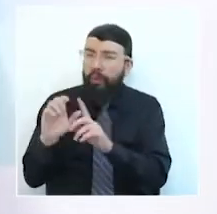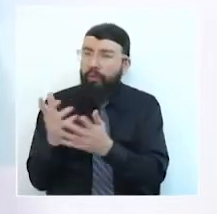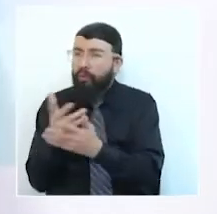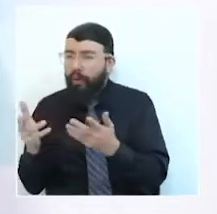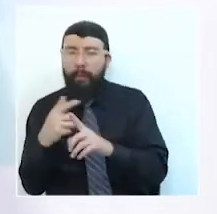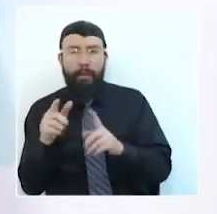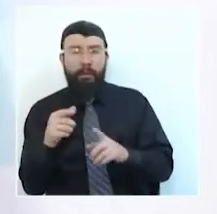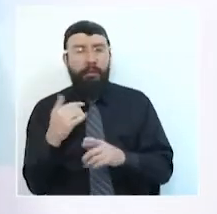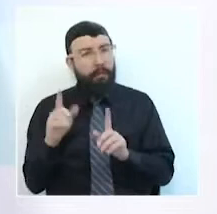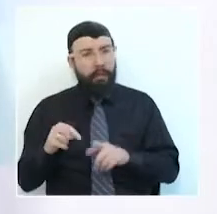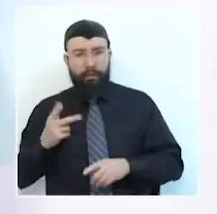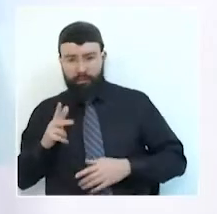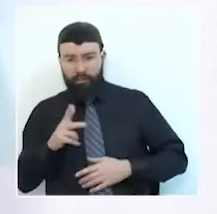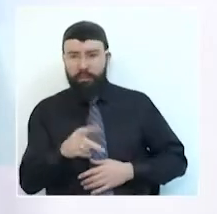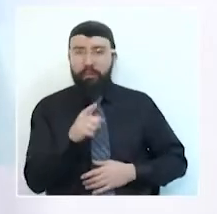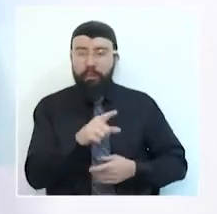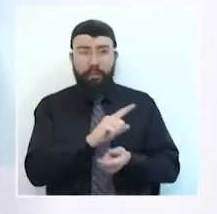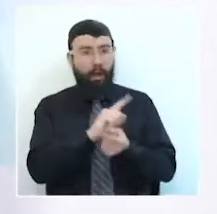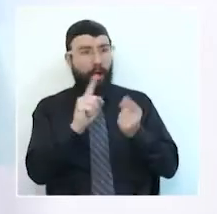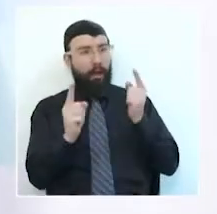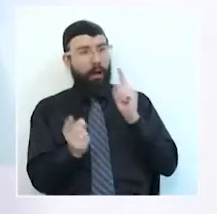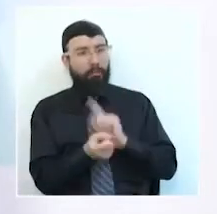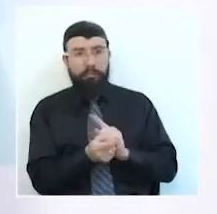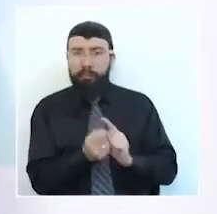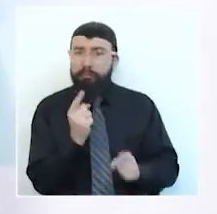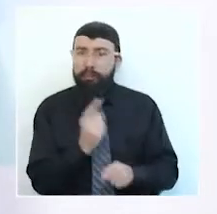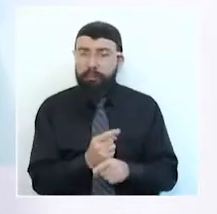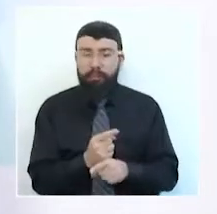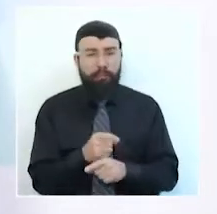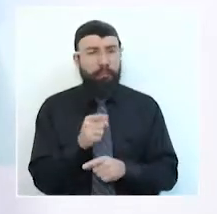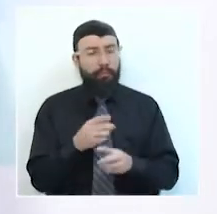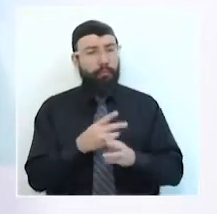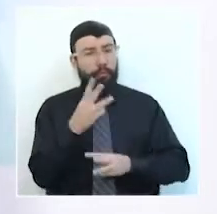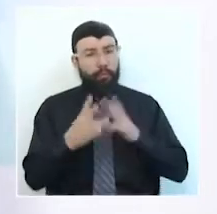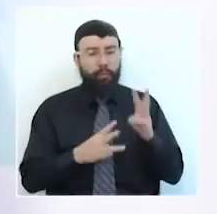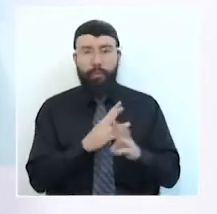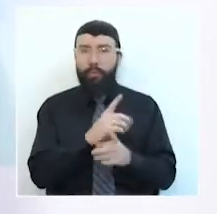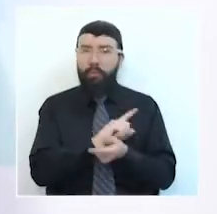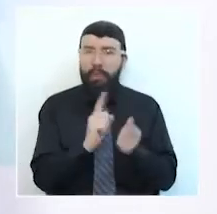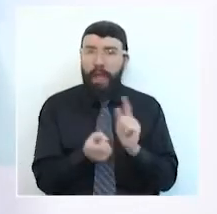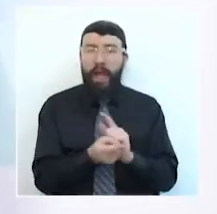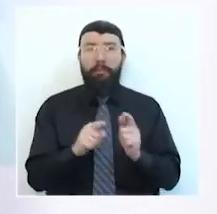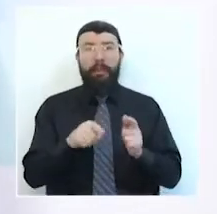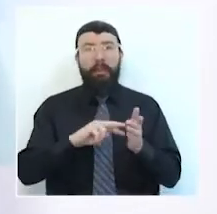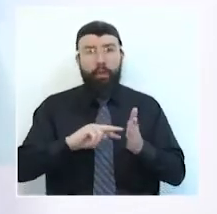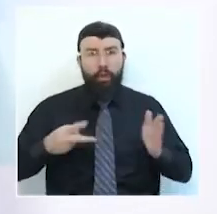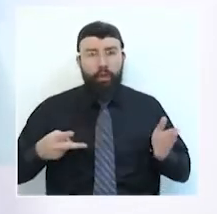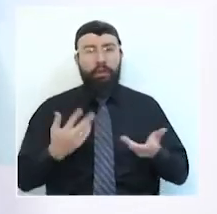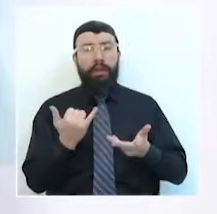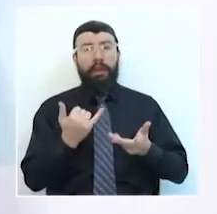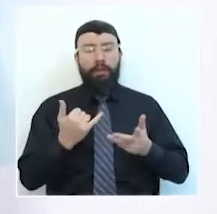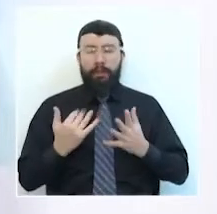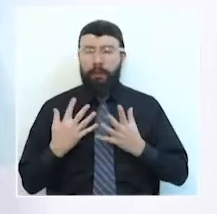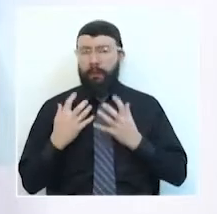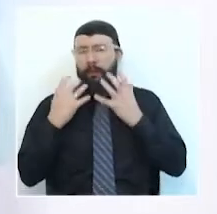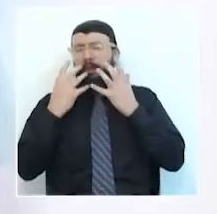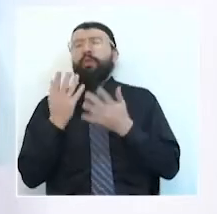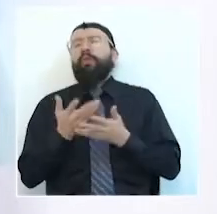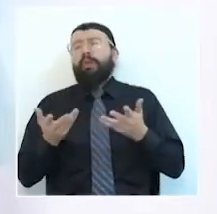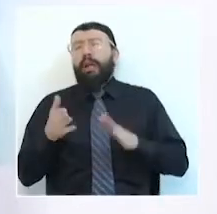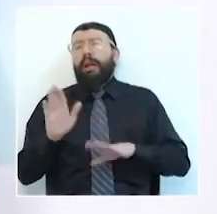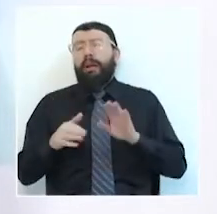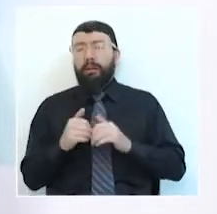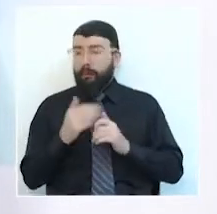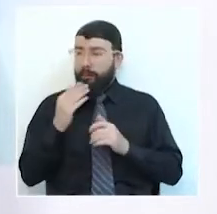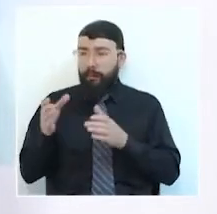cambia cada día cambia algo la tecnología el estrés en la unión europea' en la organización mundial